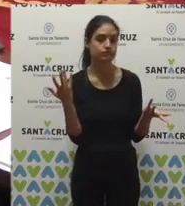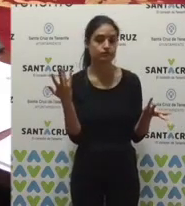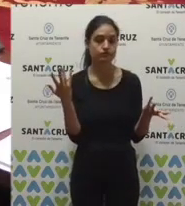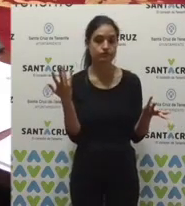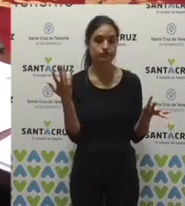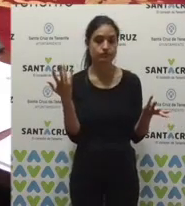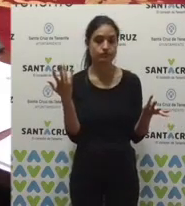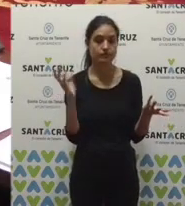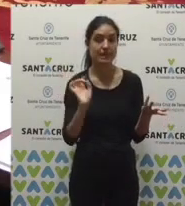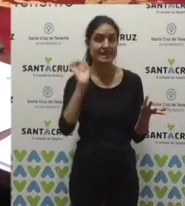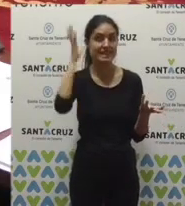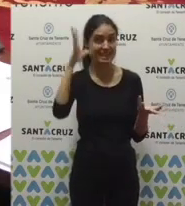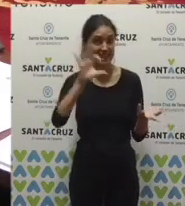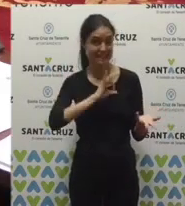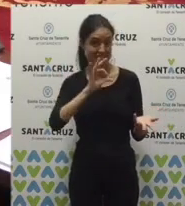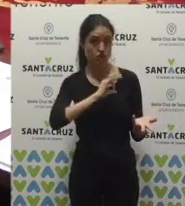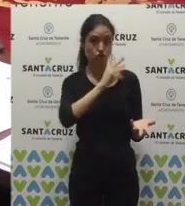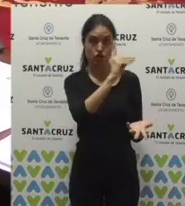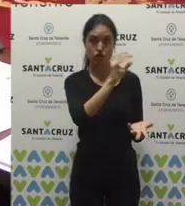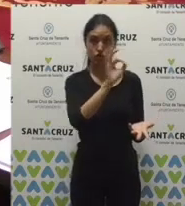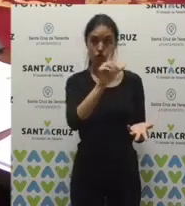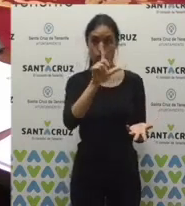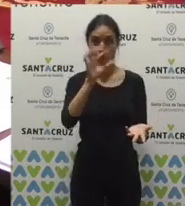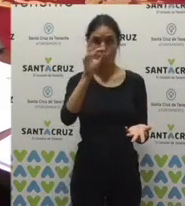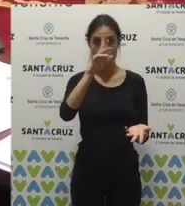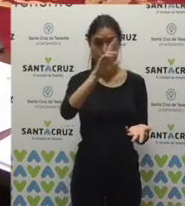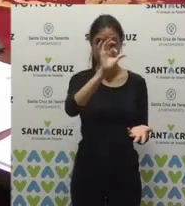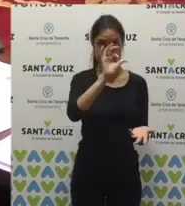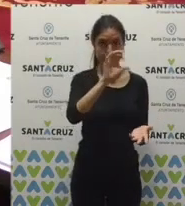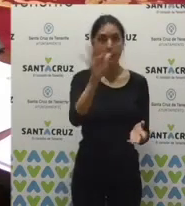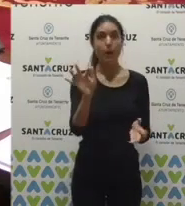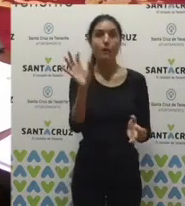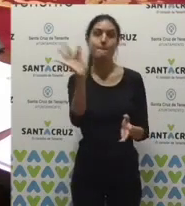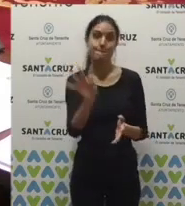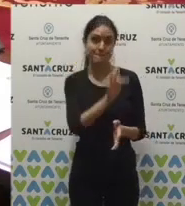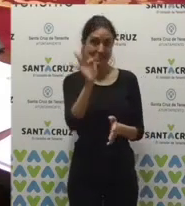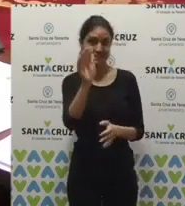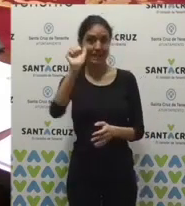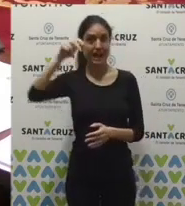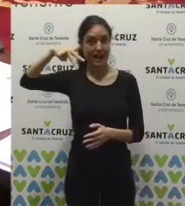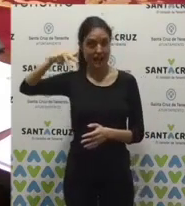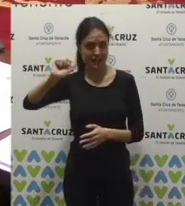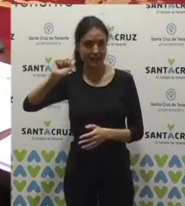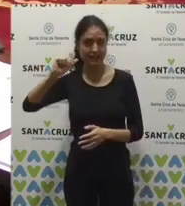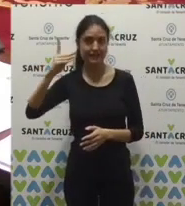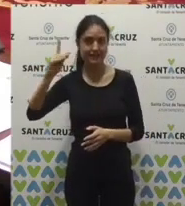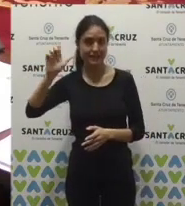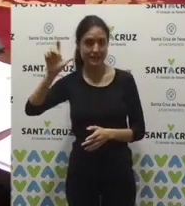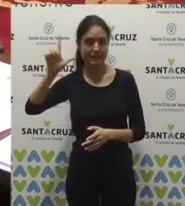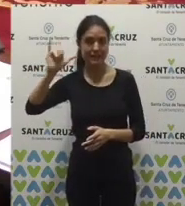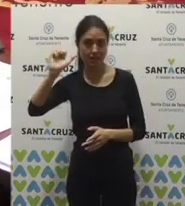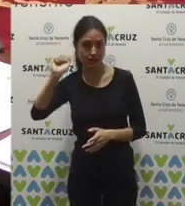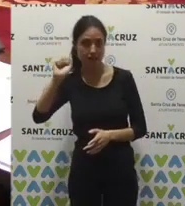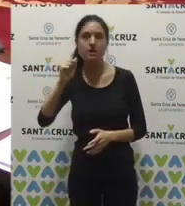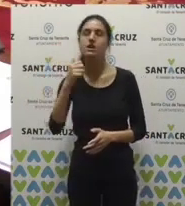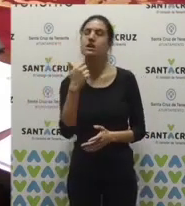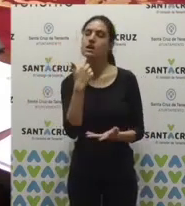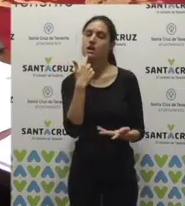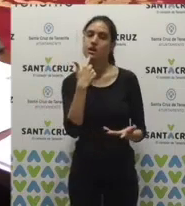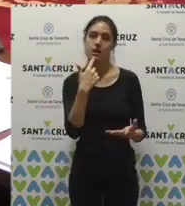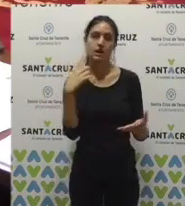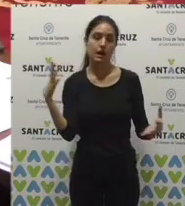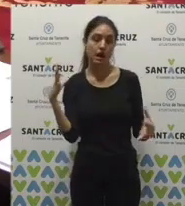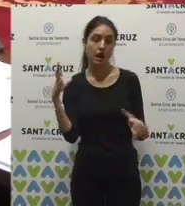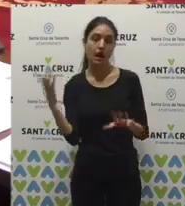tiene controladas señoras dolores como ana delia pues en lo relativo a la parte deportiva y